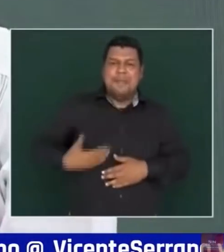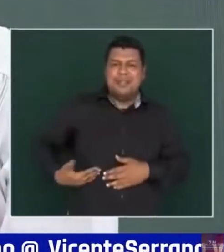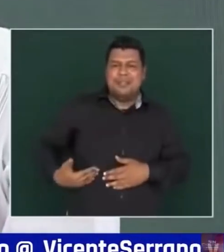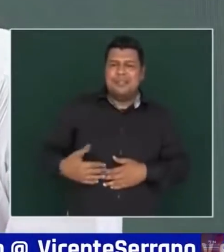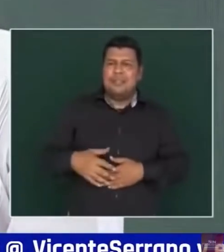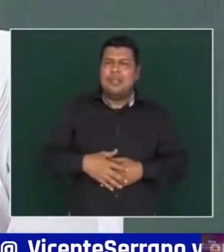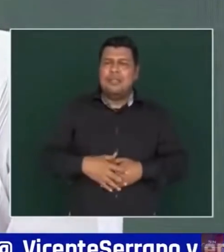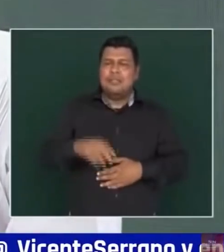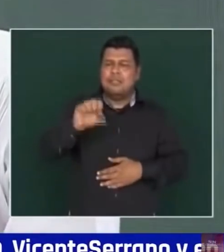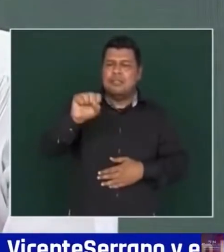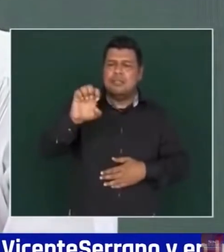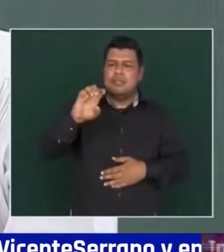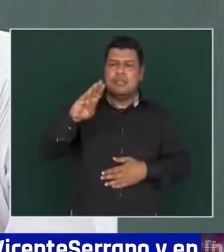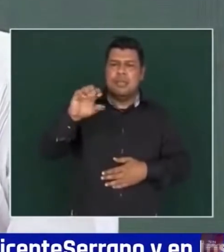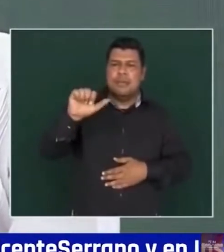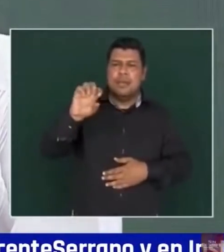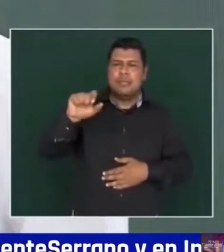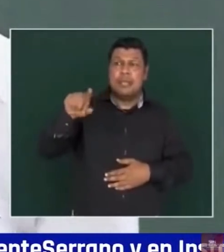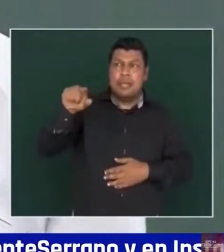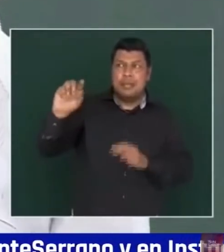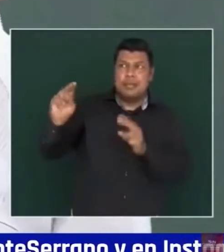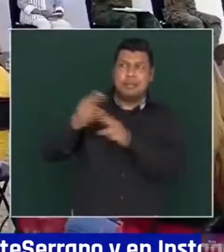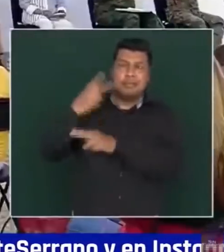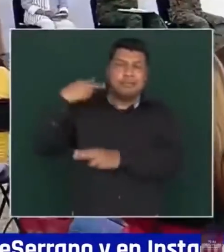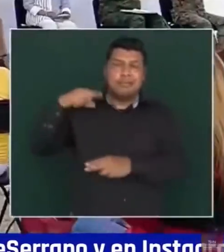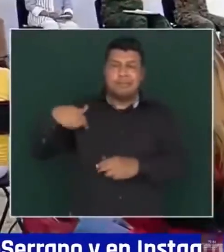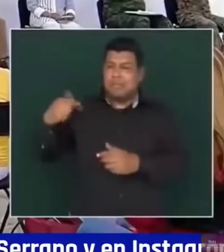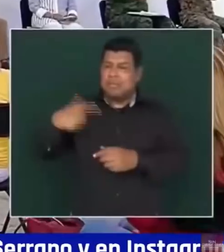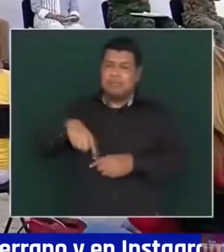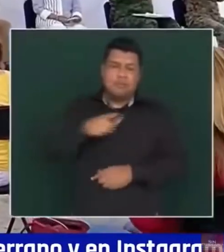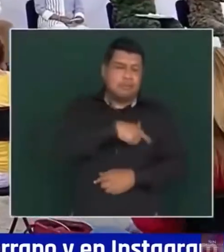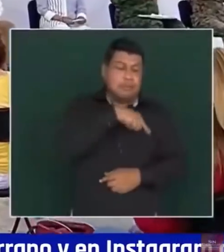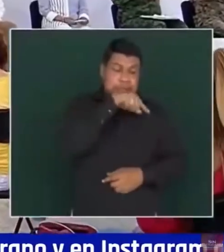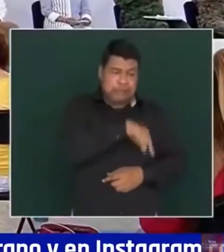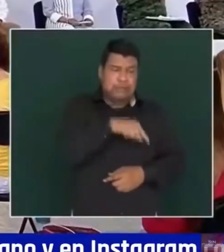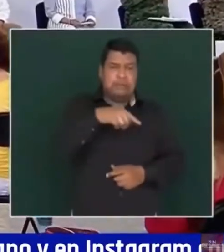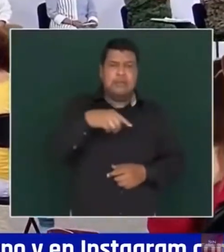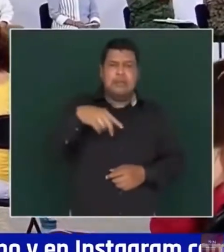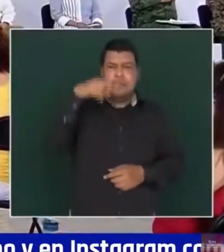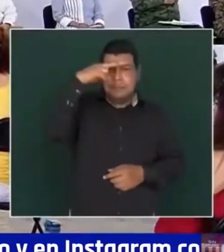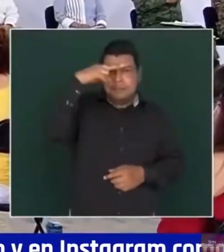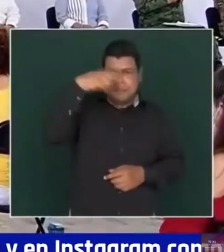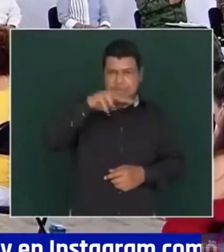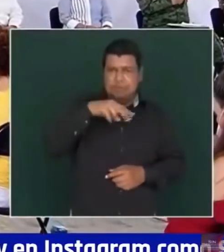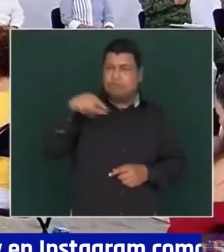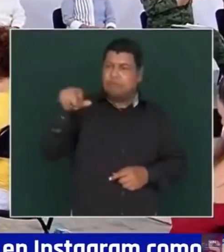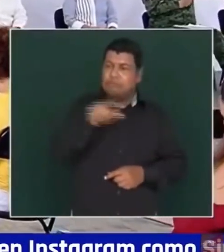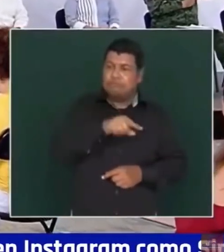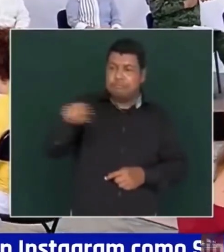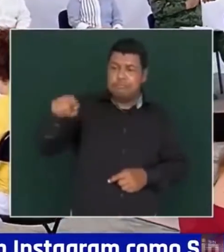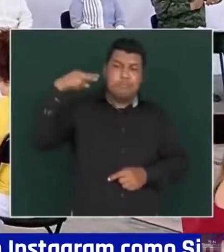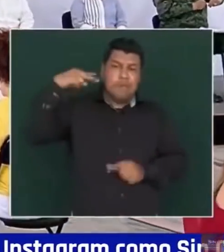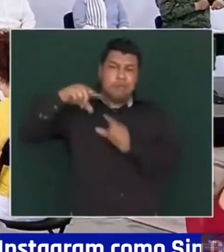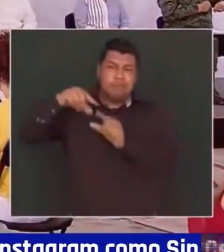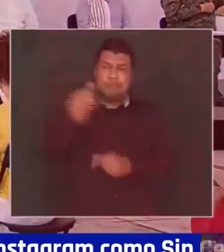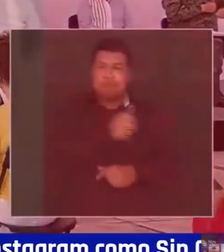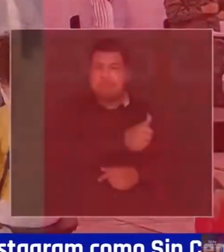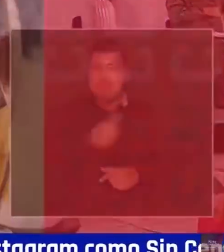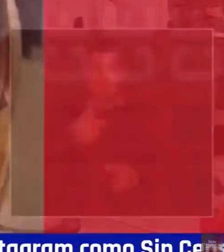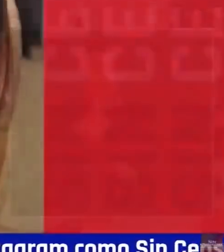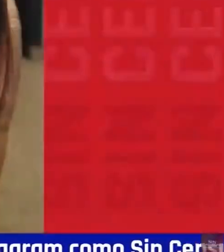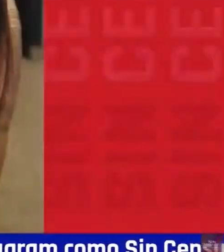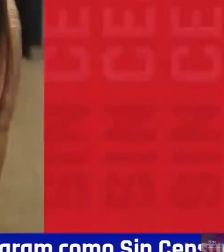políticas neoliberales. Entonces, es muy interesante la lucha que se está dando, y como en